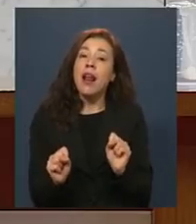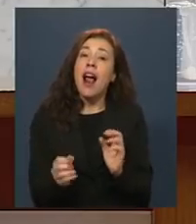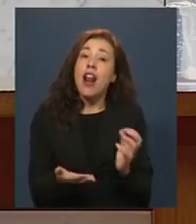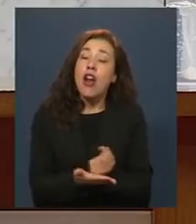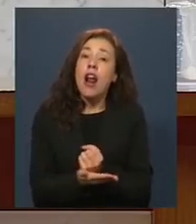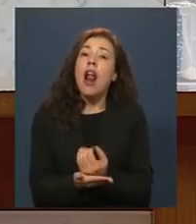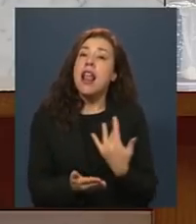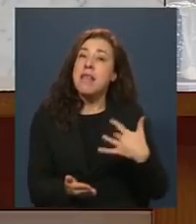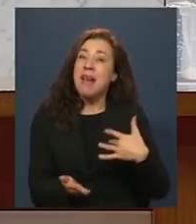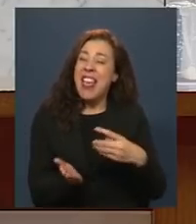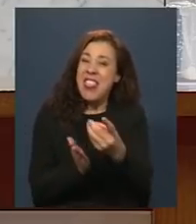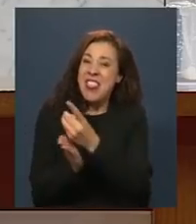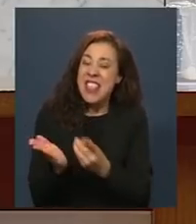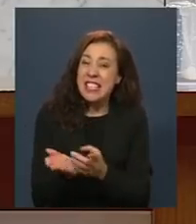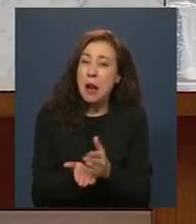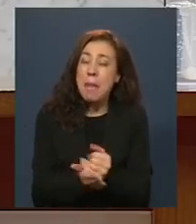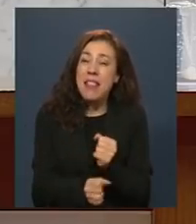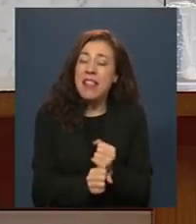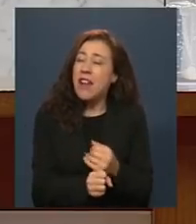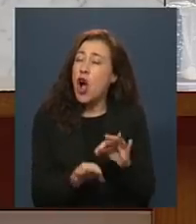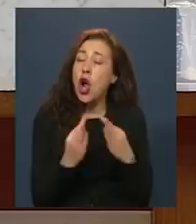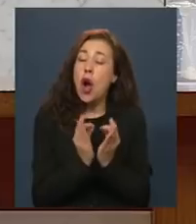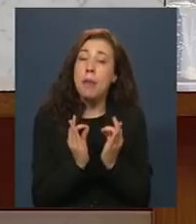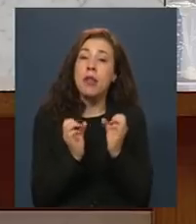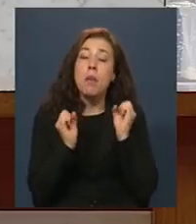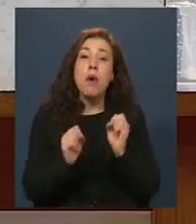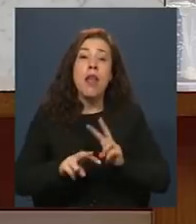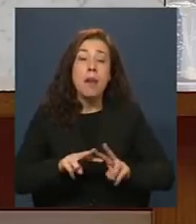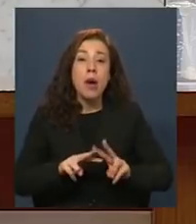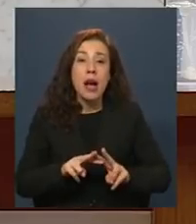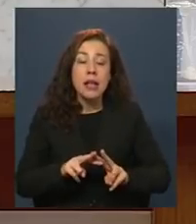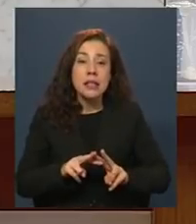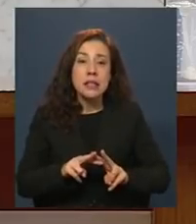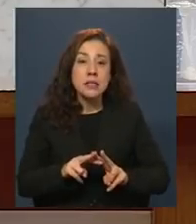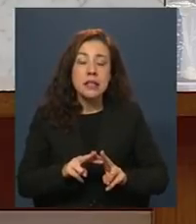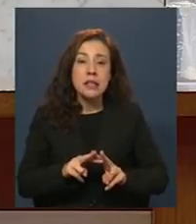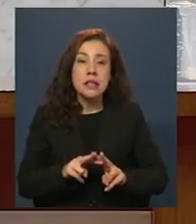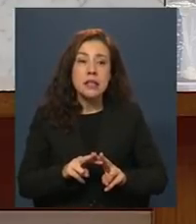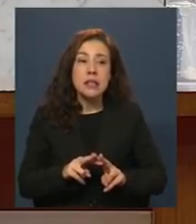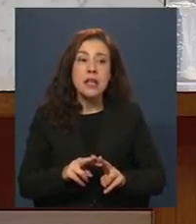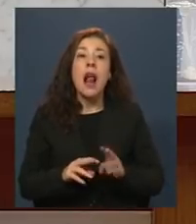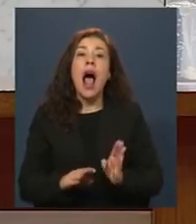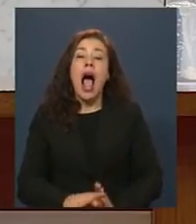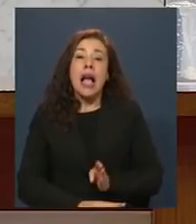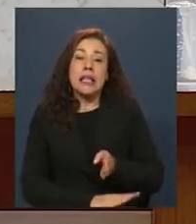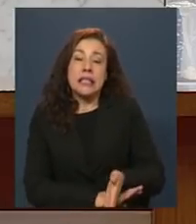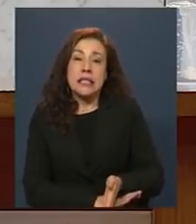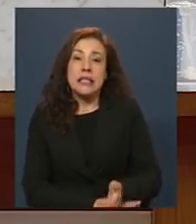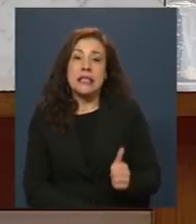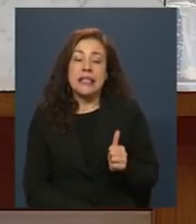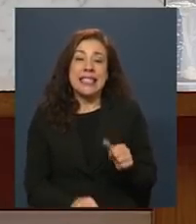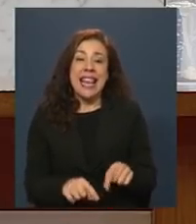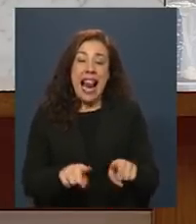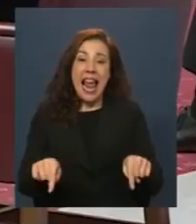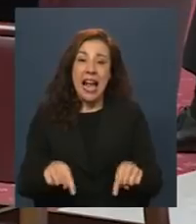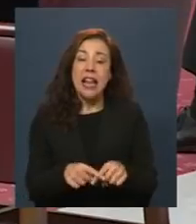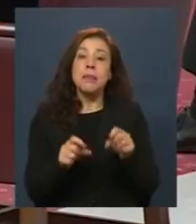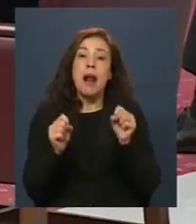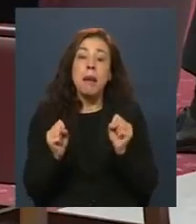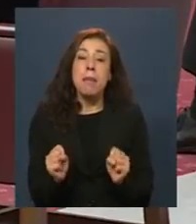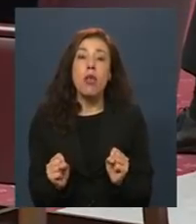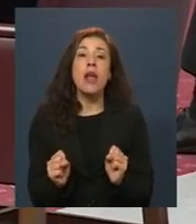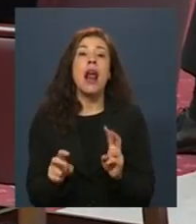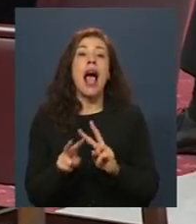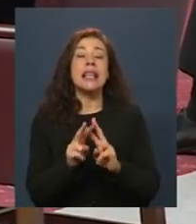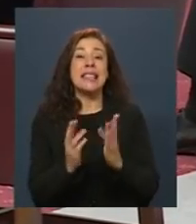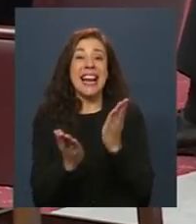diseñar estrategias integrales que le den viabilidad y realidad a la presencia en aulas, para vigorizar y hacer posible la educación